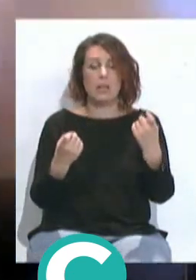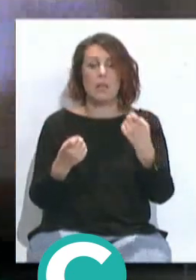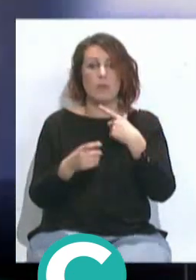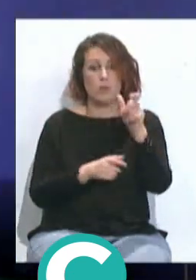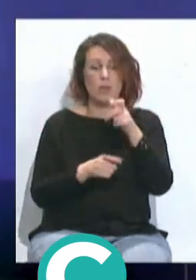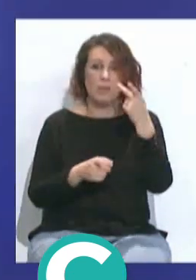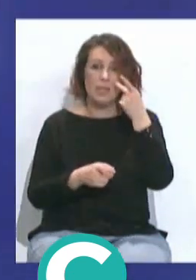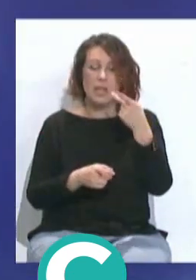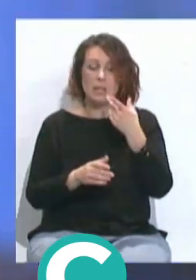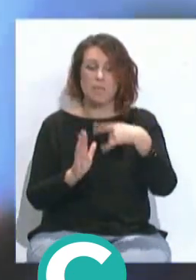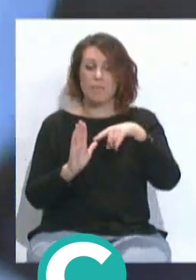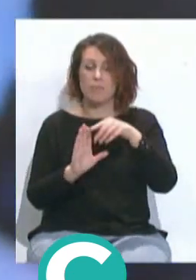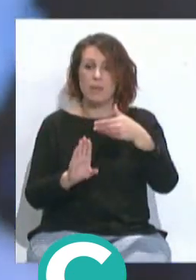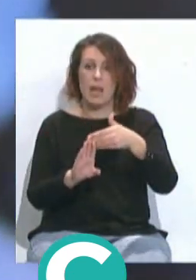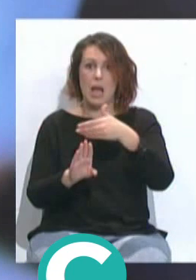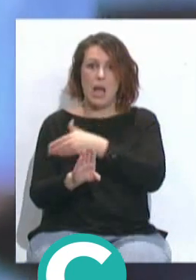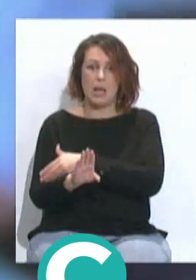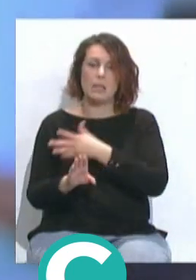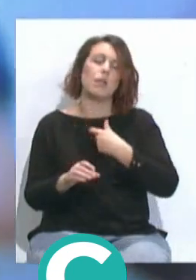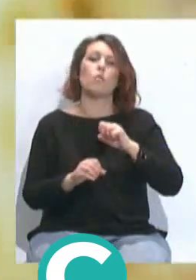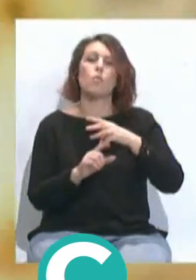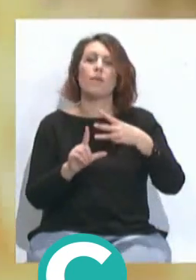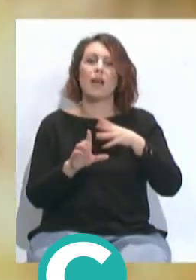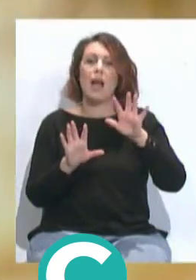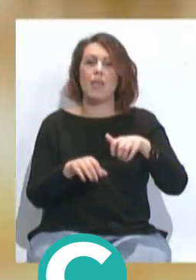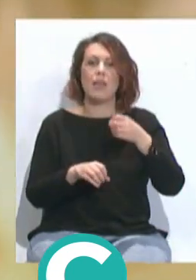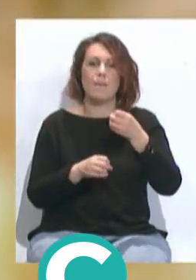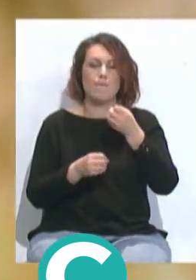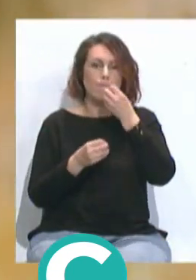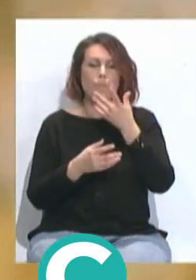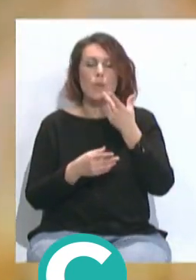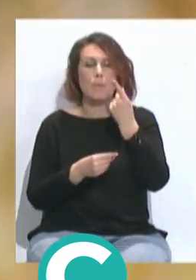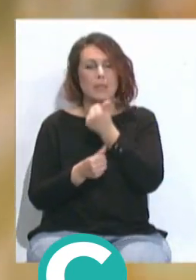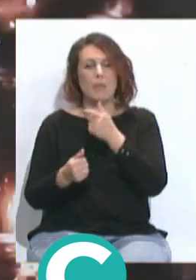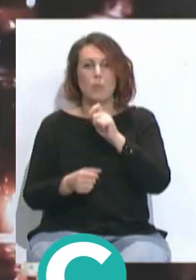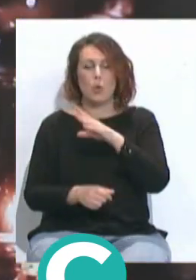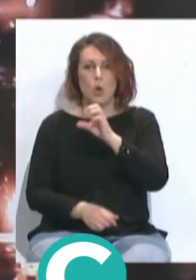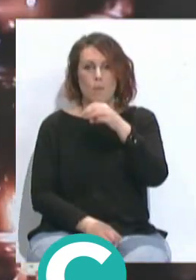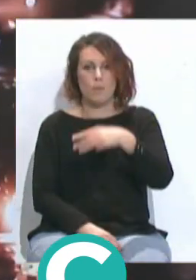visitantes se registren previamente en la web cadizbienmesave.com